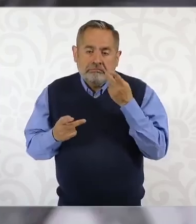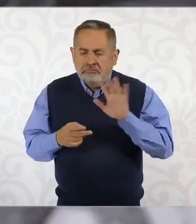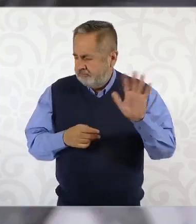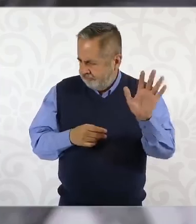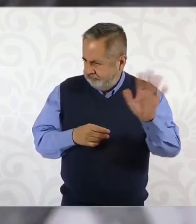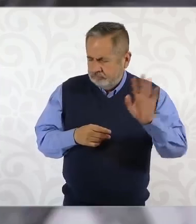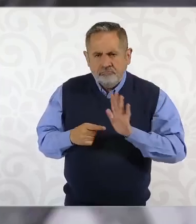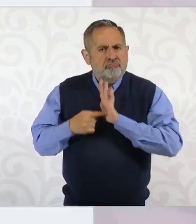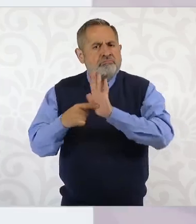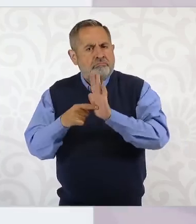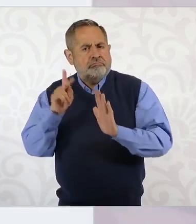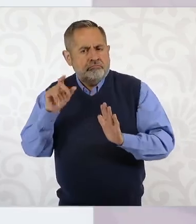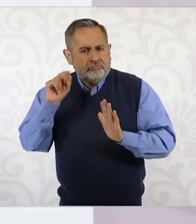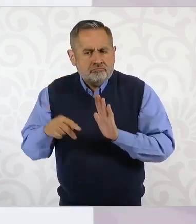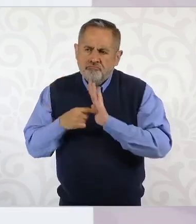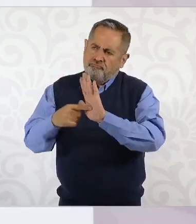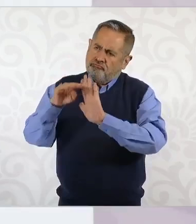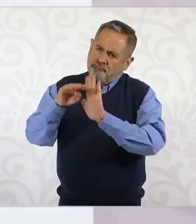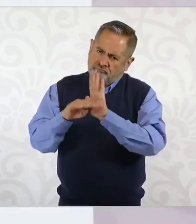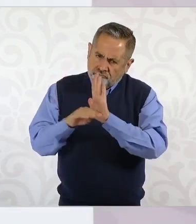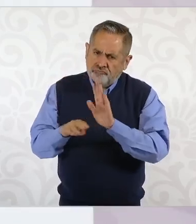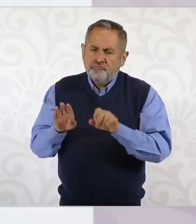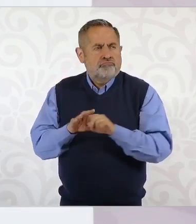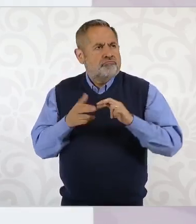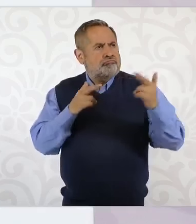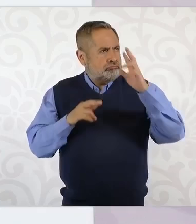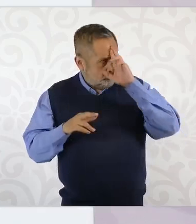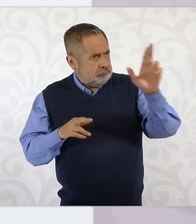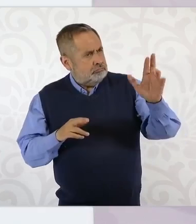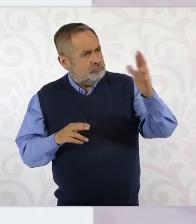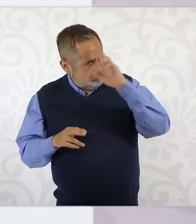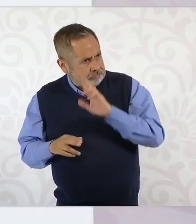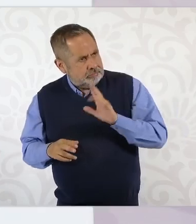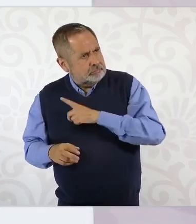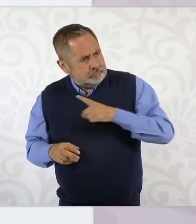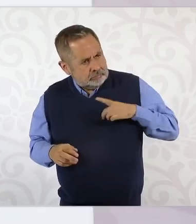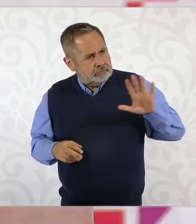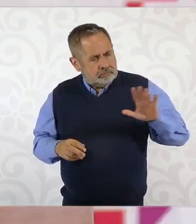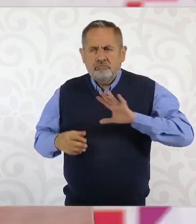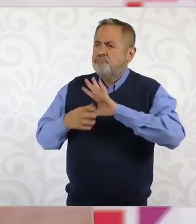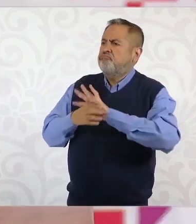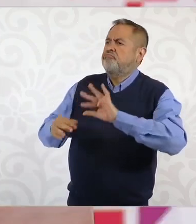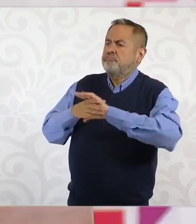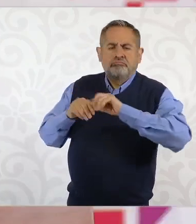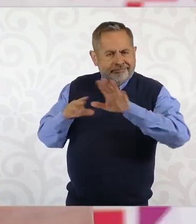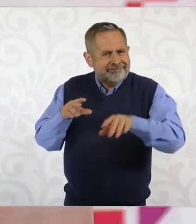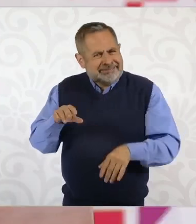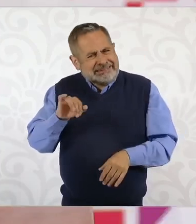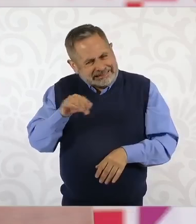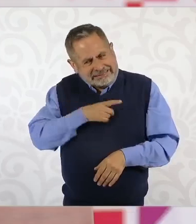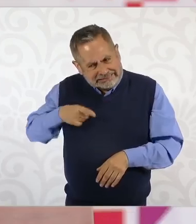es la estrategia que estamos siguiendo, cuál es la relación de respeto a nuestra soberanía que tenemos con